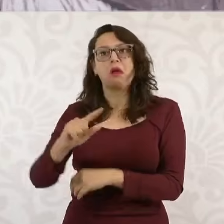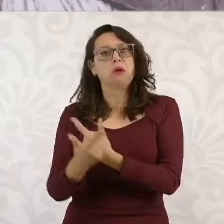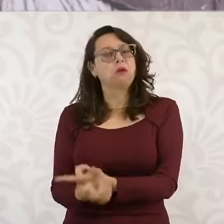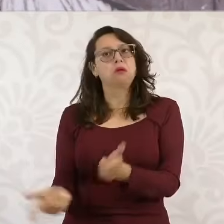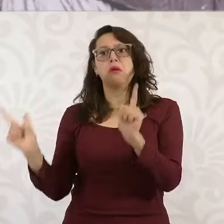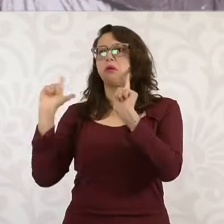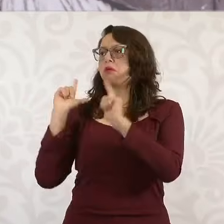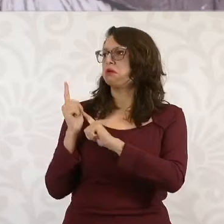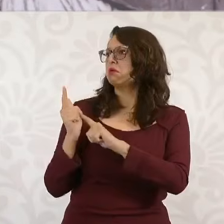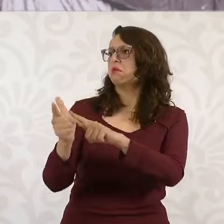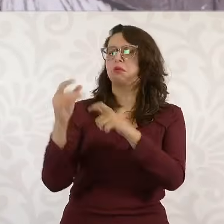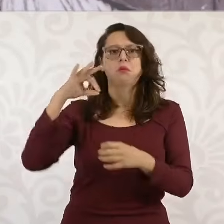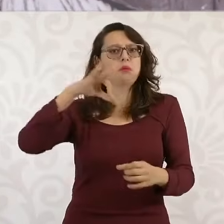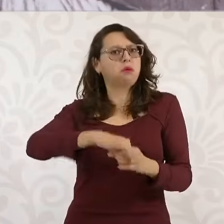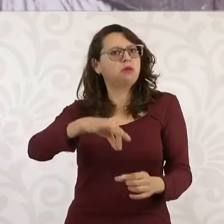popular.